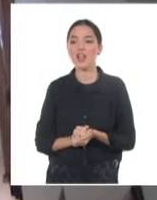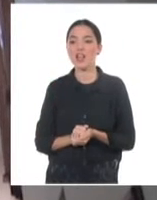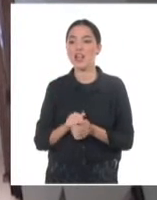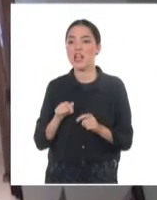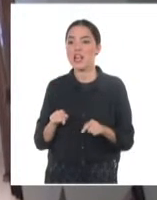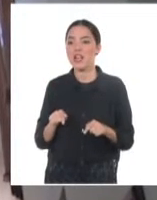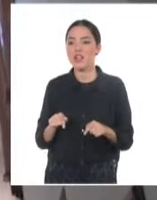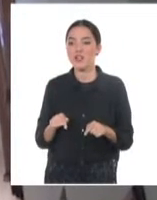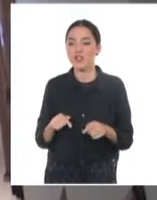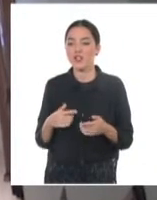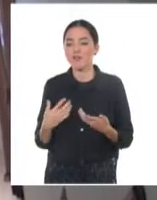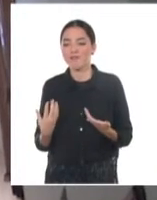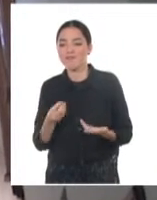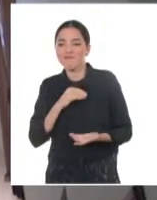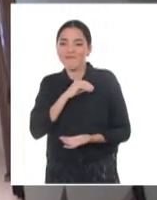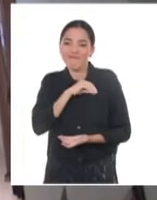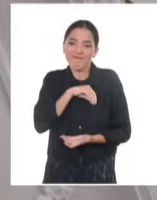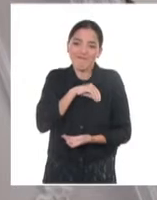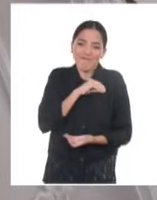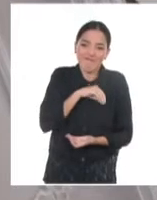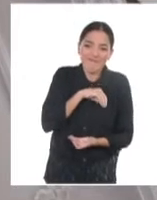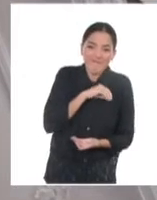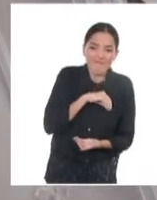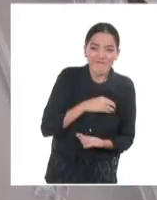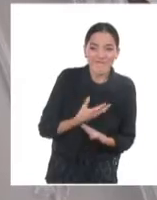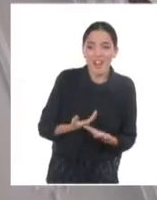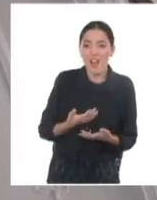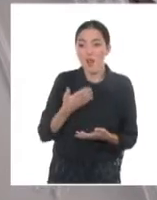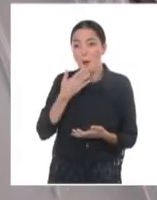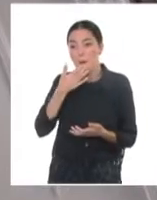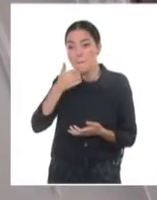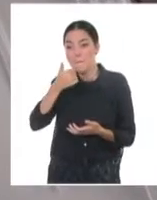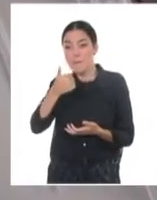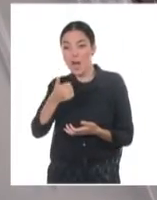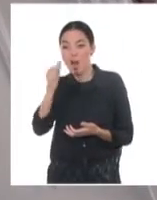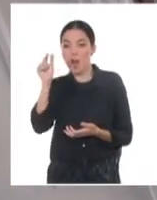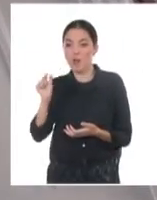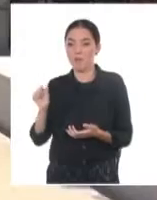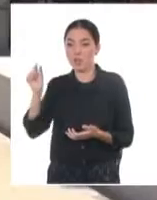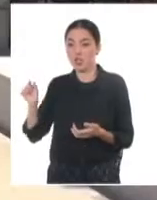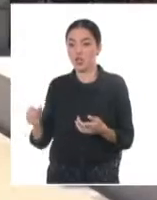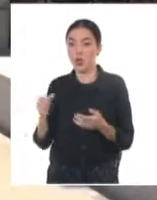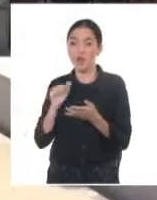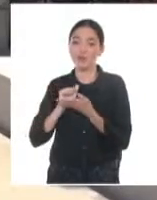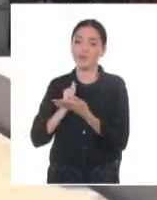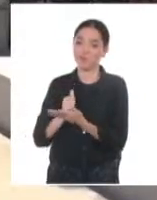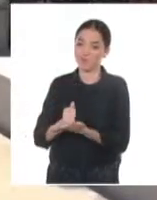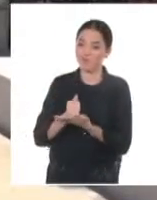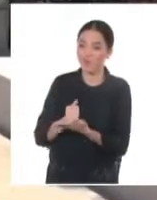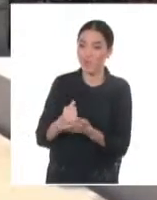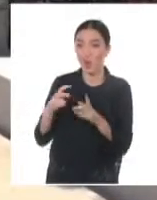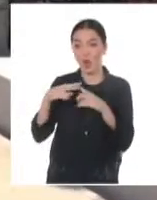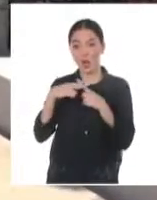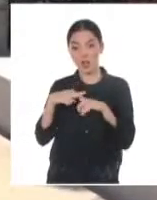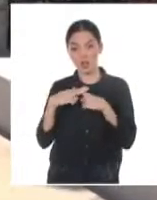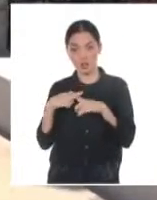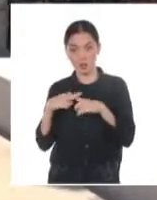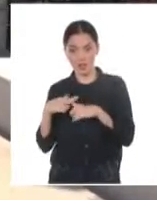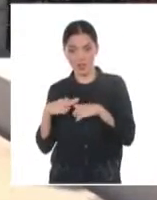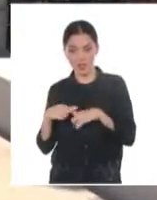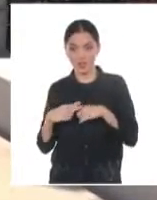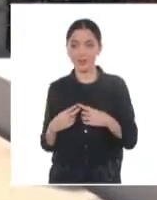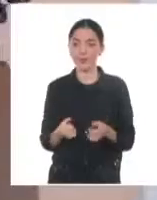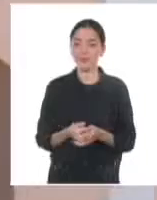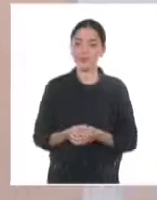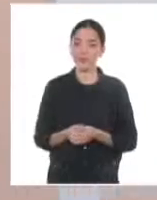u otra contribuyeron al rescate del inmueble de alto valor patrimonial e histórico. En Cárdenas, el camarógrafo José Antonio